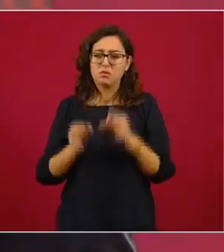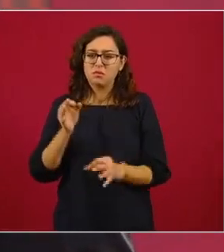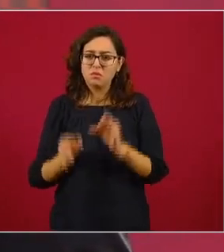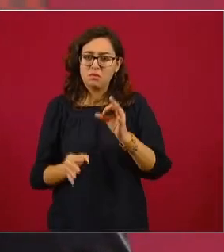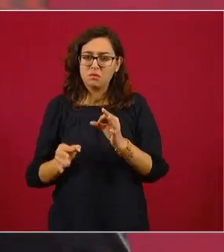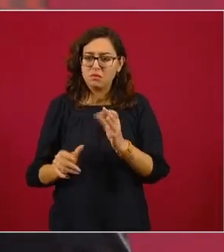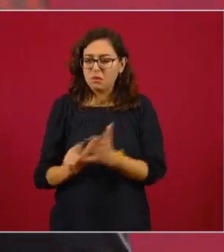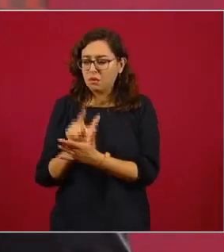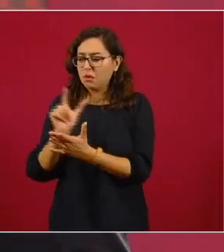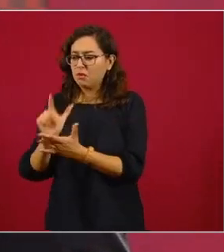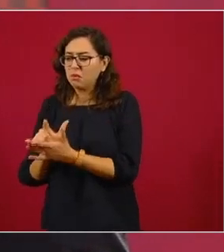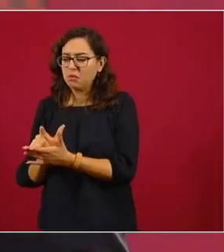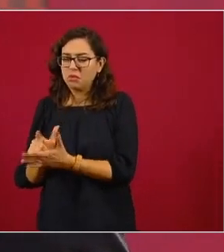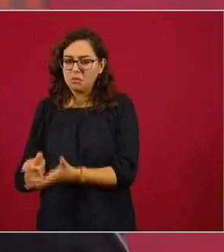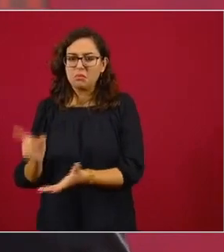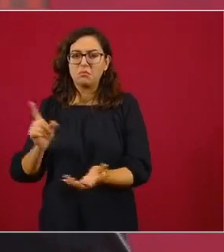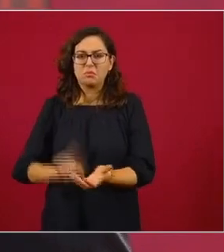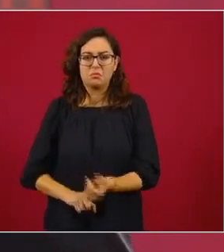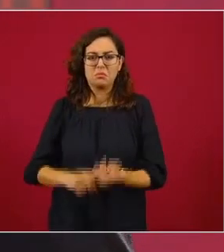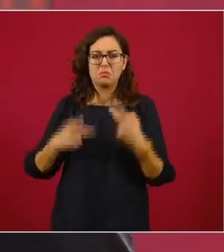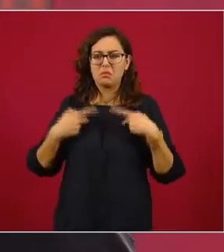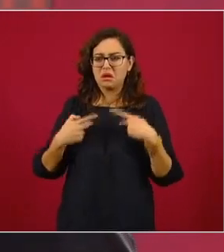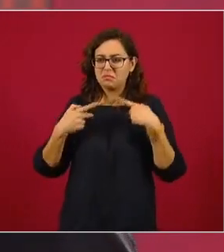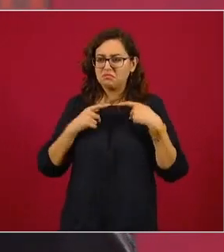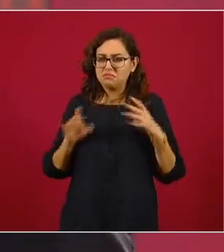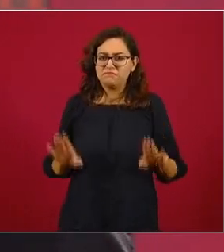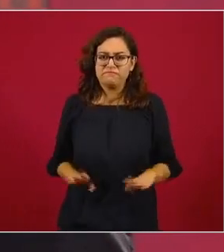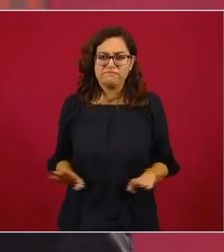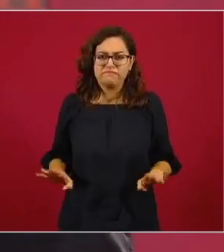buenos, gente honesta, profesional.